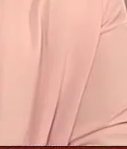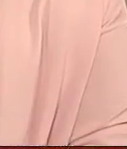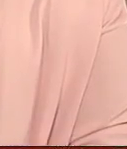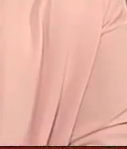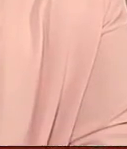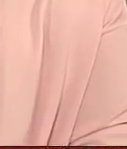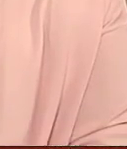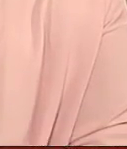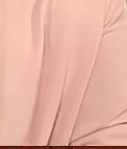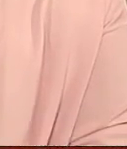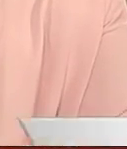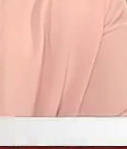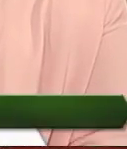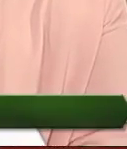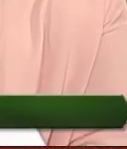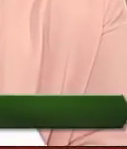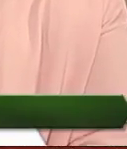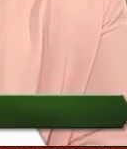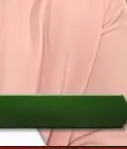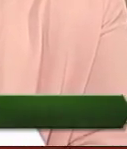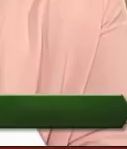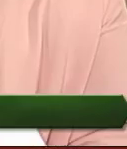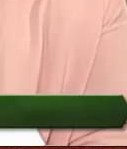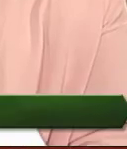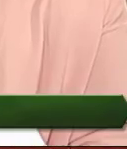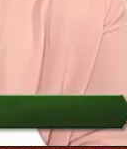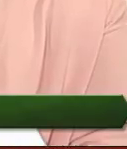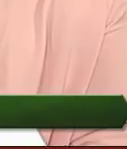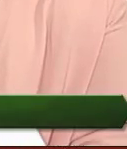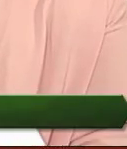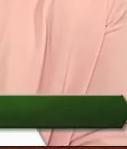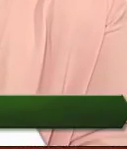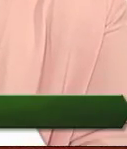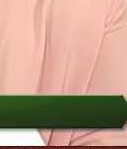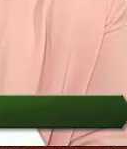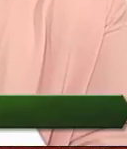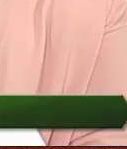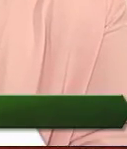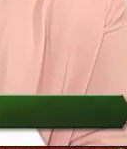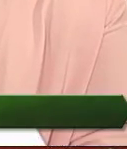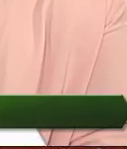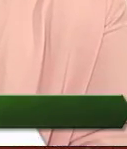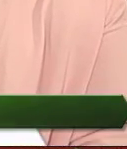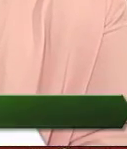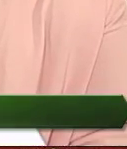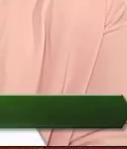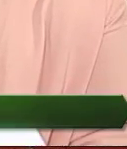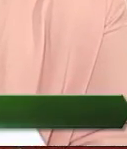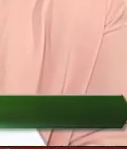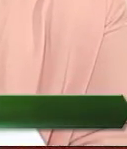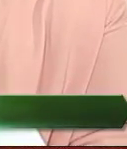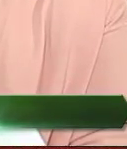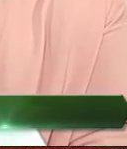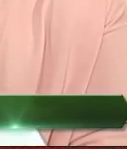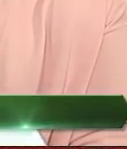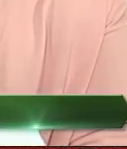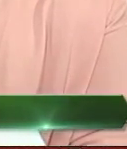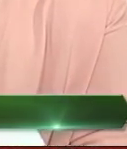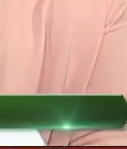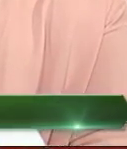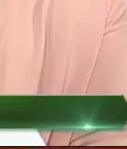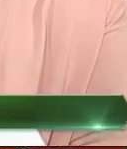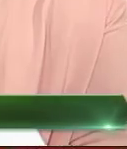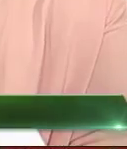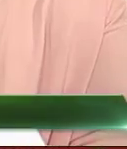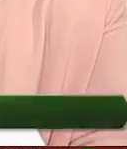Crecí dentro de la Universidad de Guanajuato, haciendo diferentes experimentos